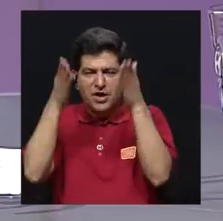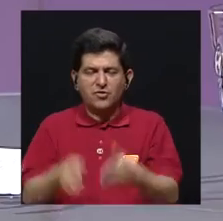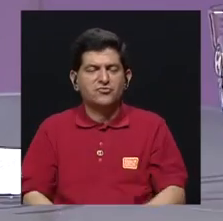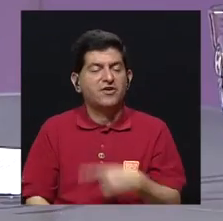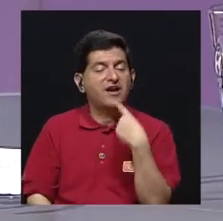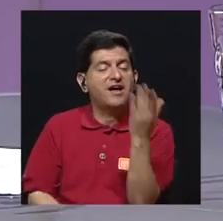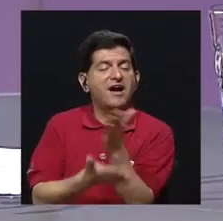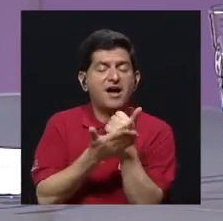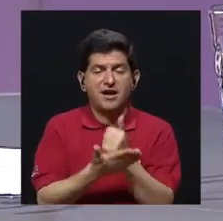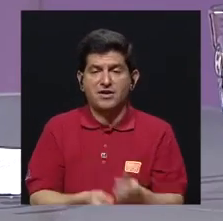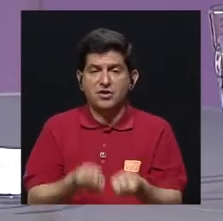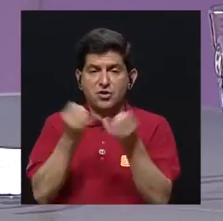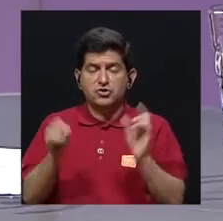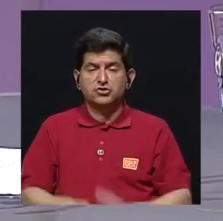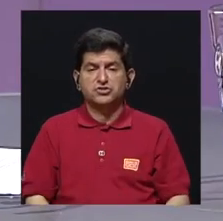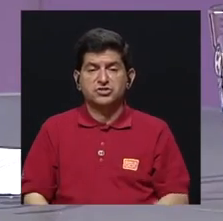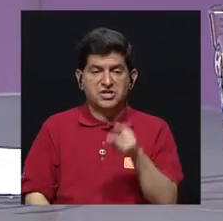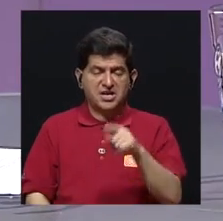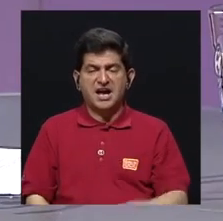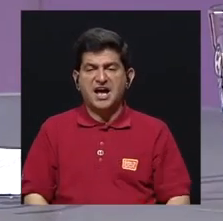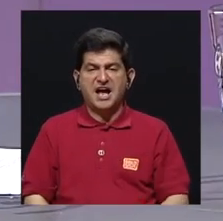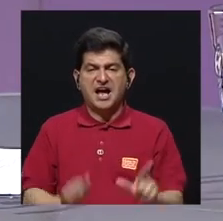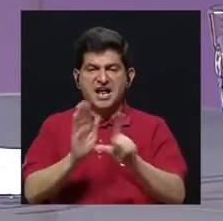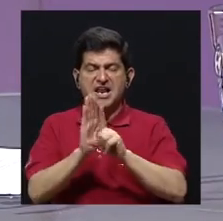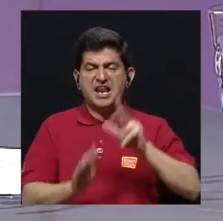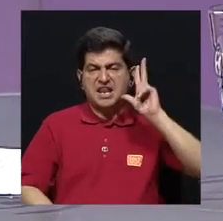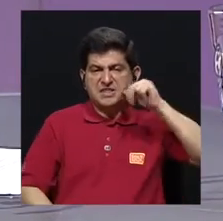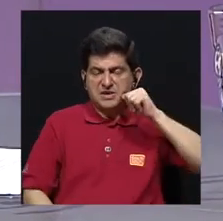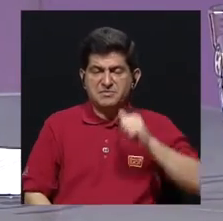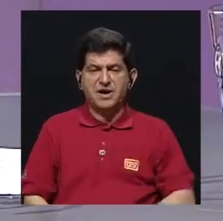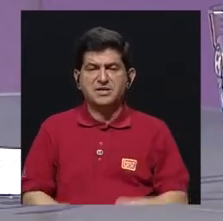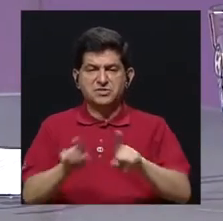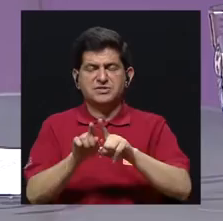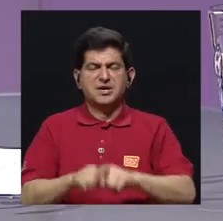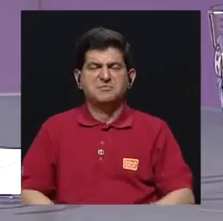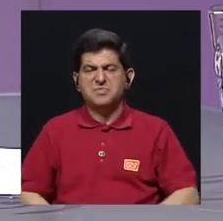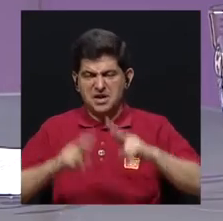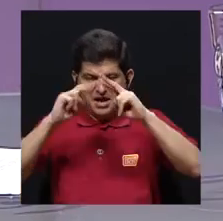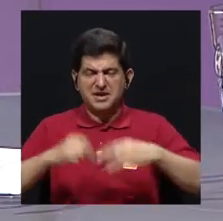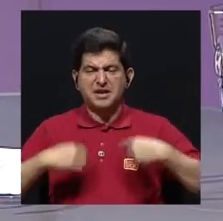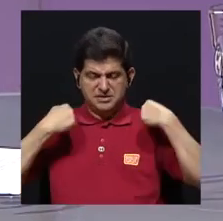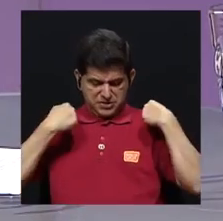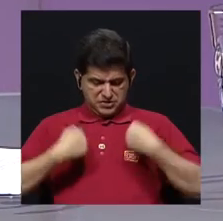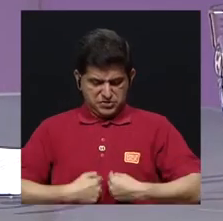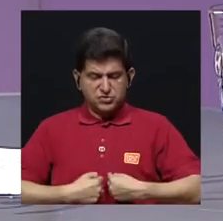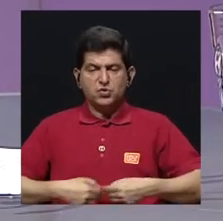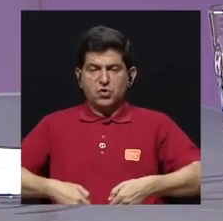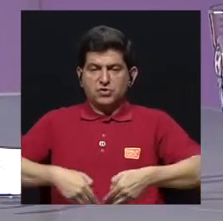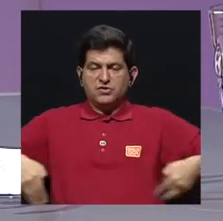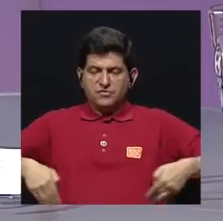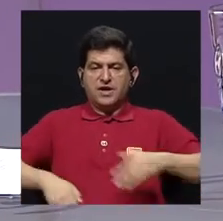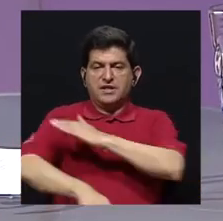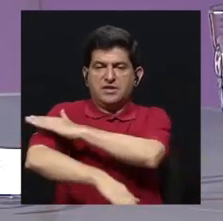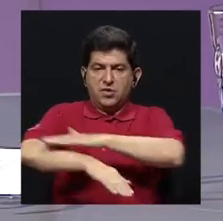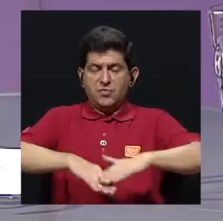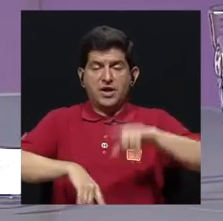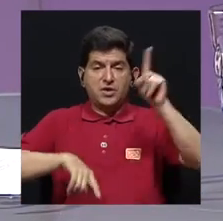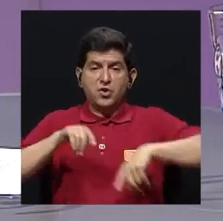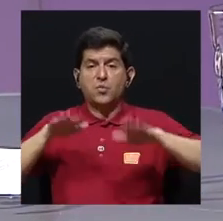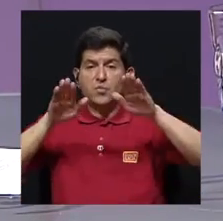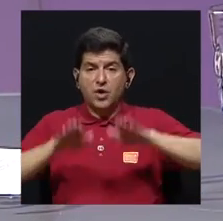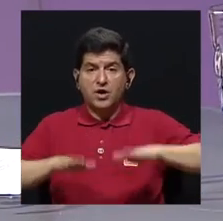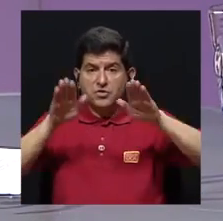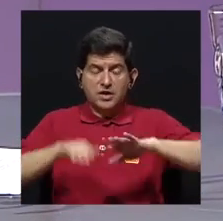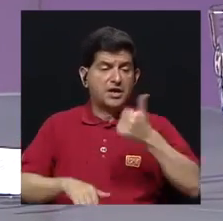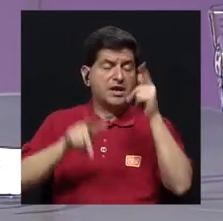puedo caminar sin que me impongan la ley del macho, el juicio de mi escote o mi falda o mi piel. No puedo caminar tranquila sabiendo